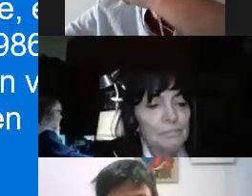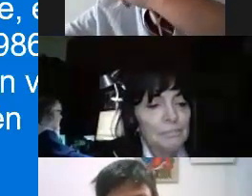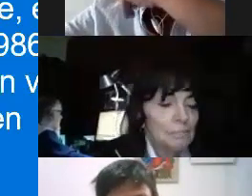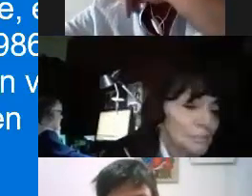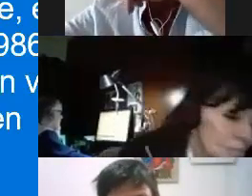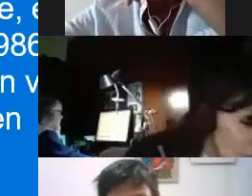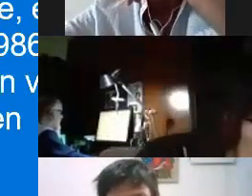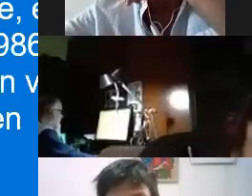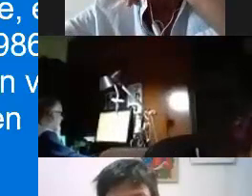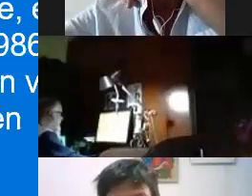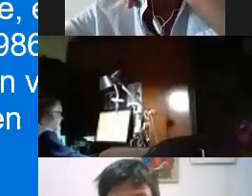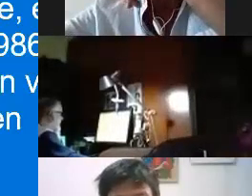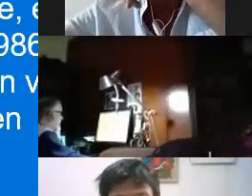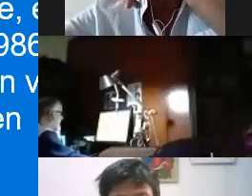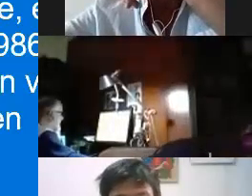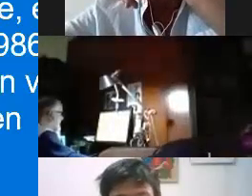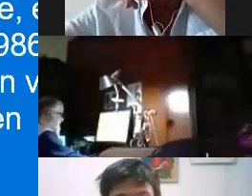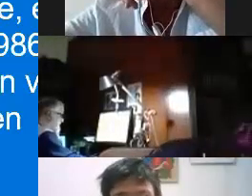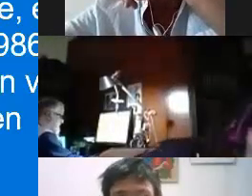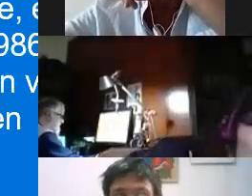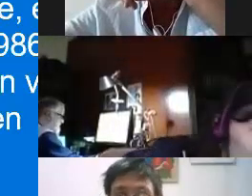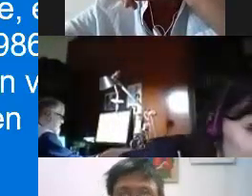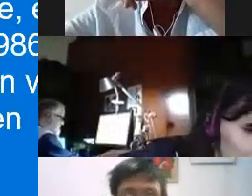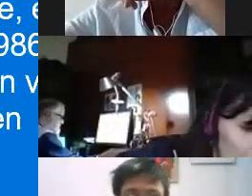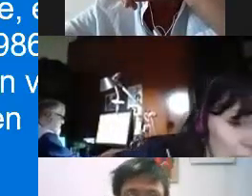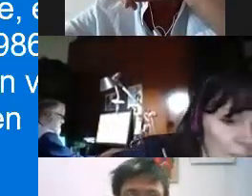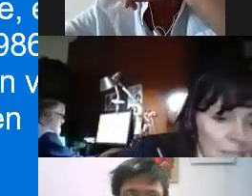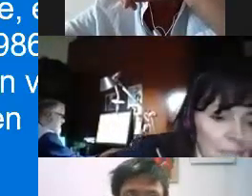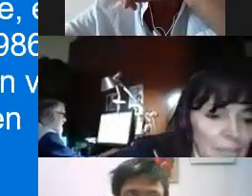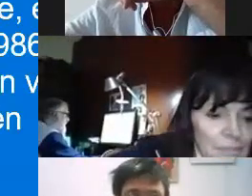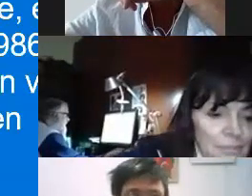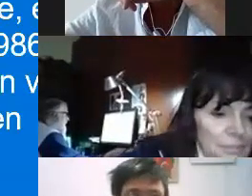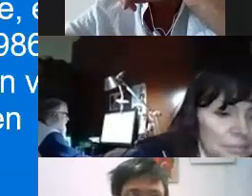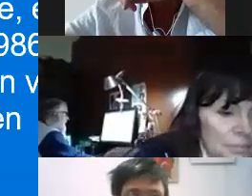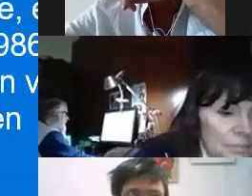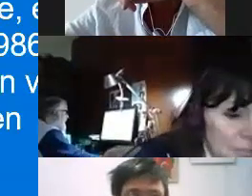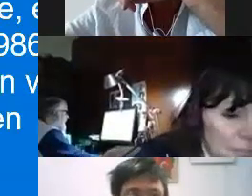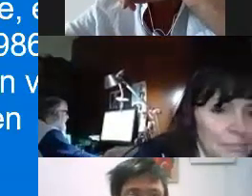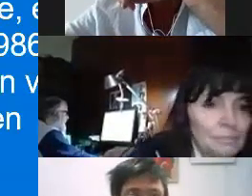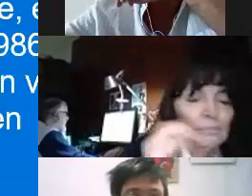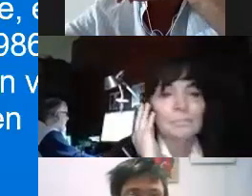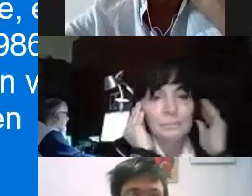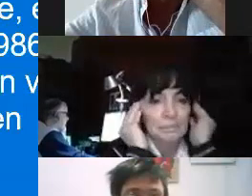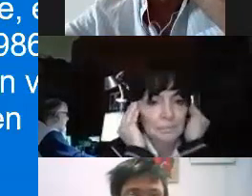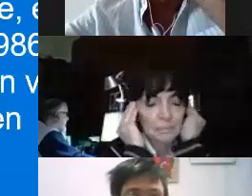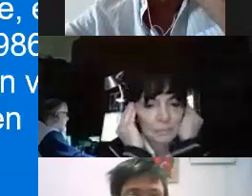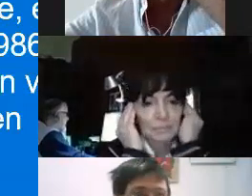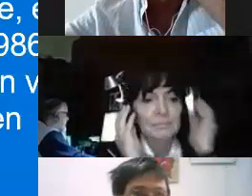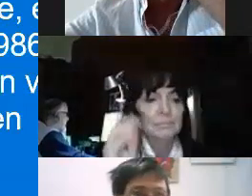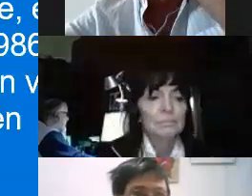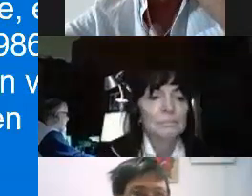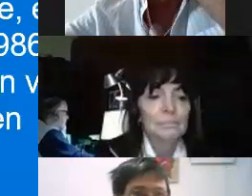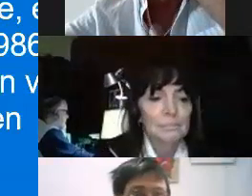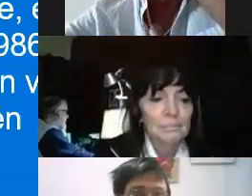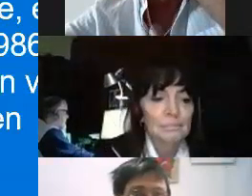Las personas ciegas o con baja visión podrán viajar en los vehículos de transporte público de pasajeros por automotor de corta, media y